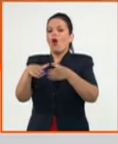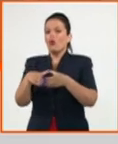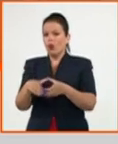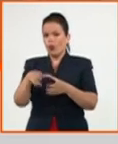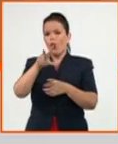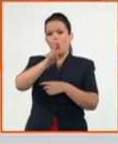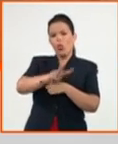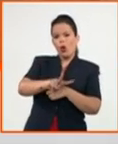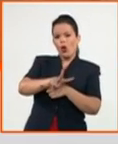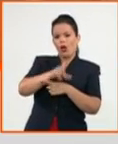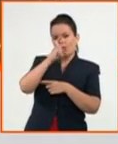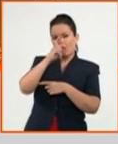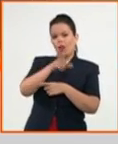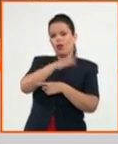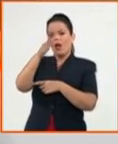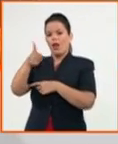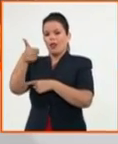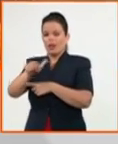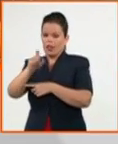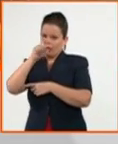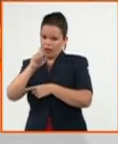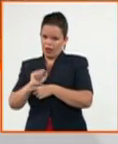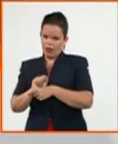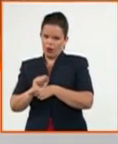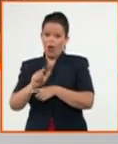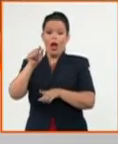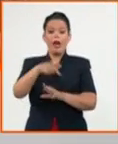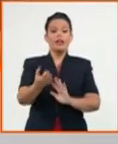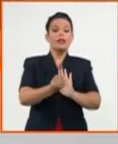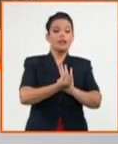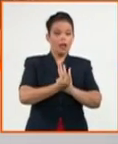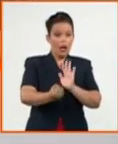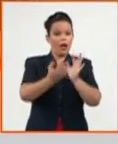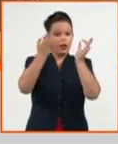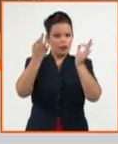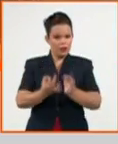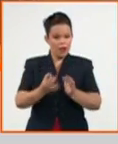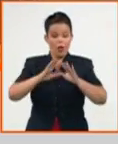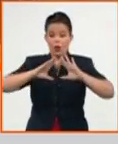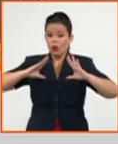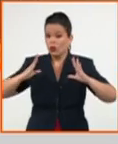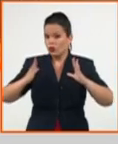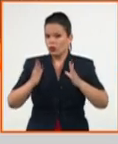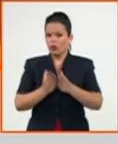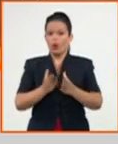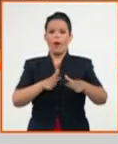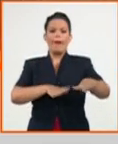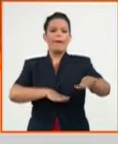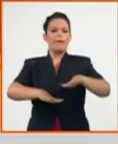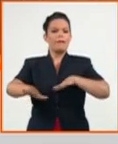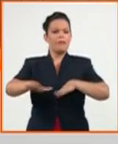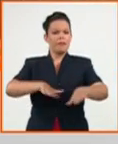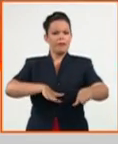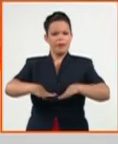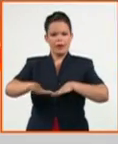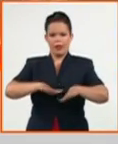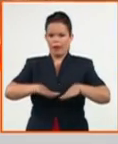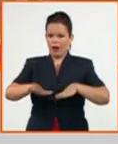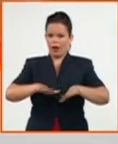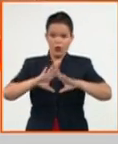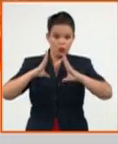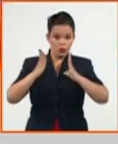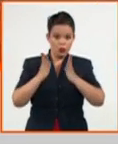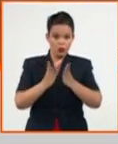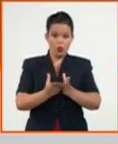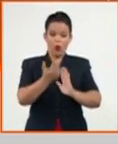y están garantizados los aseguramientos todas las condiciones requeridas para que este proceso se desarrolló cumpliendo las